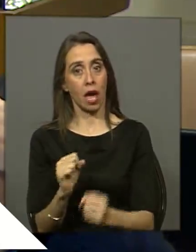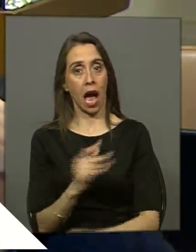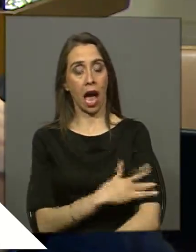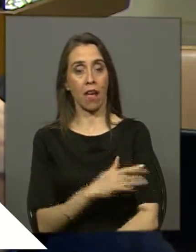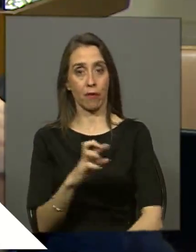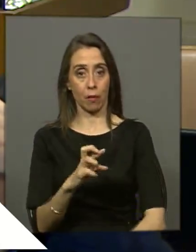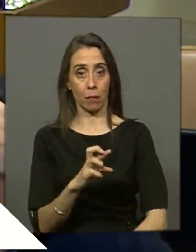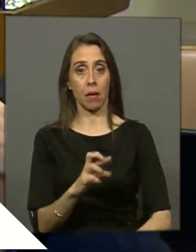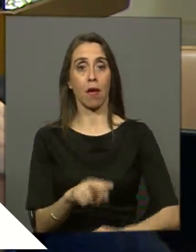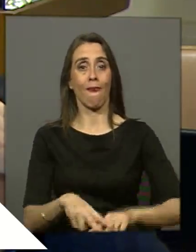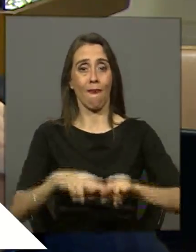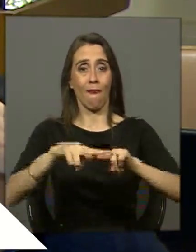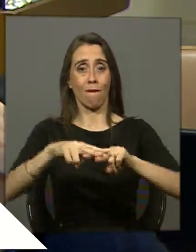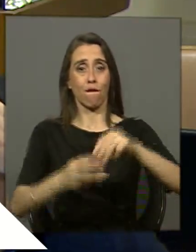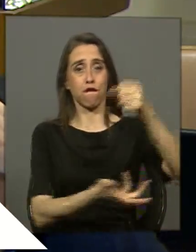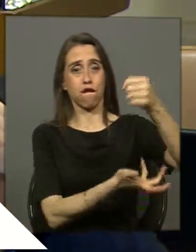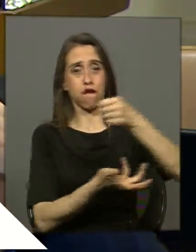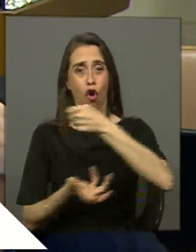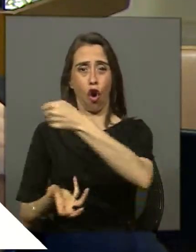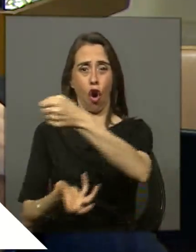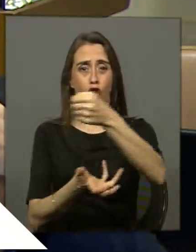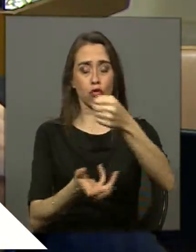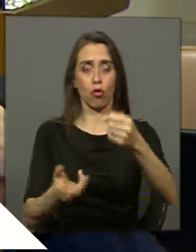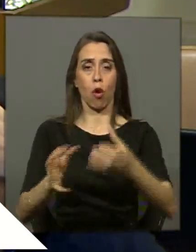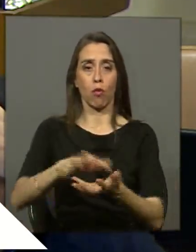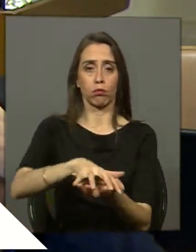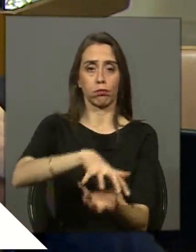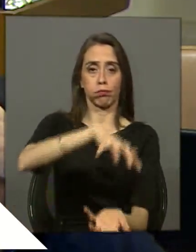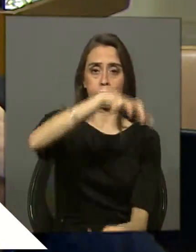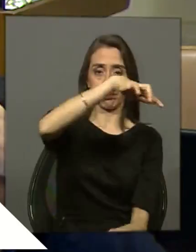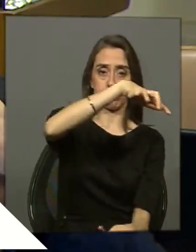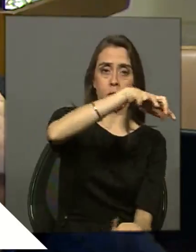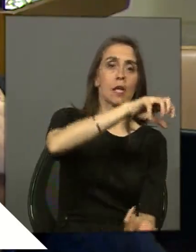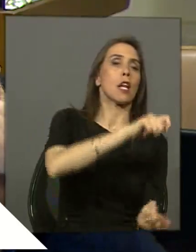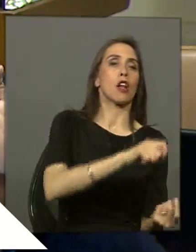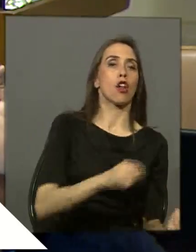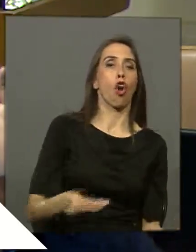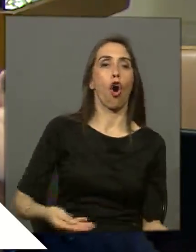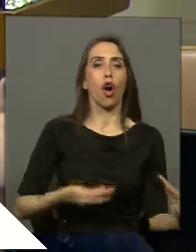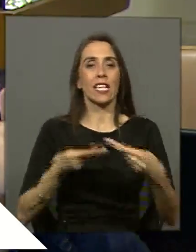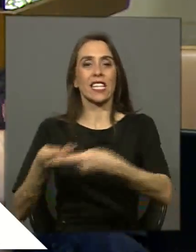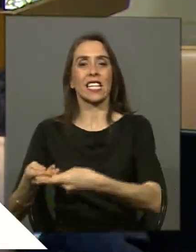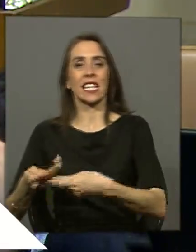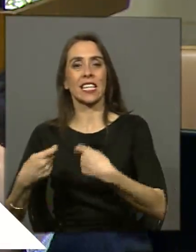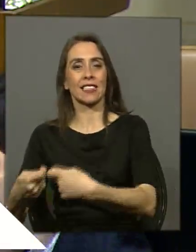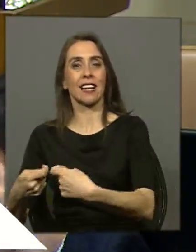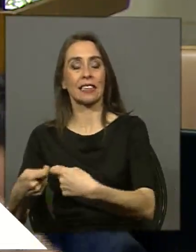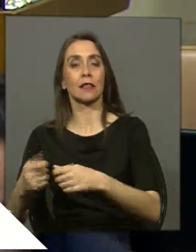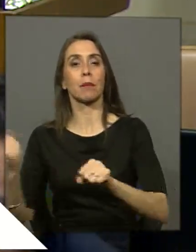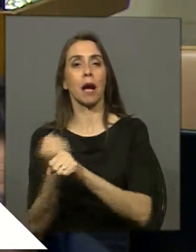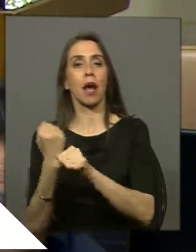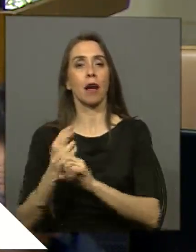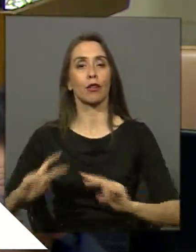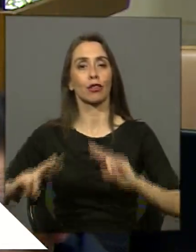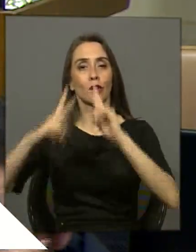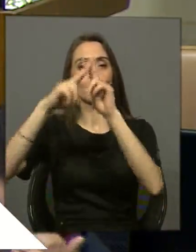obras de infraestructura puede mejorar sustantivamente el uso de este capital